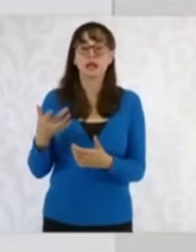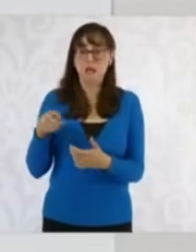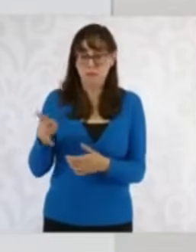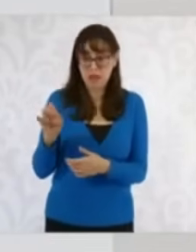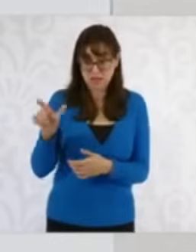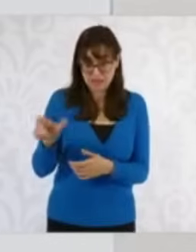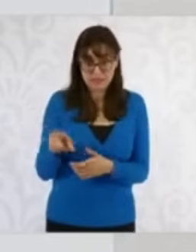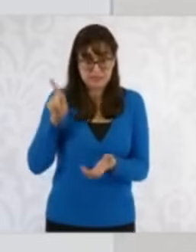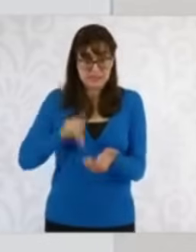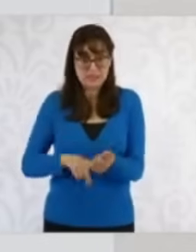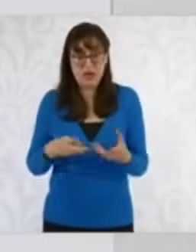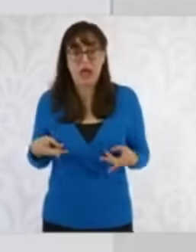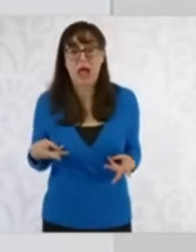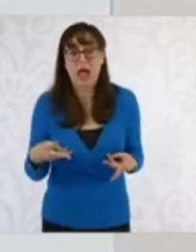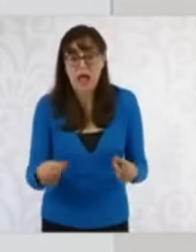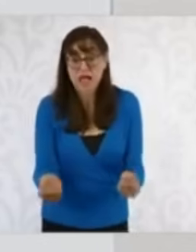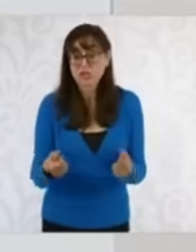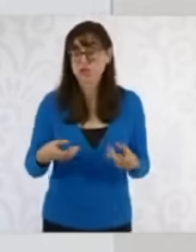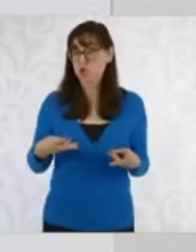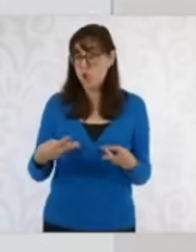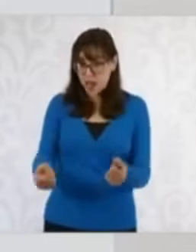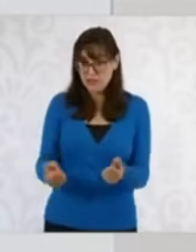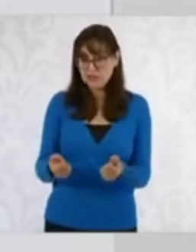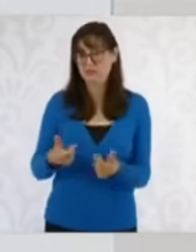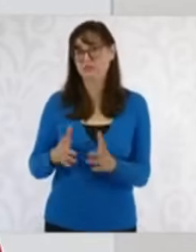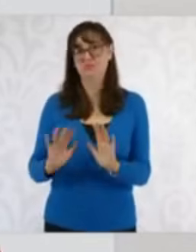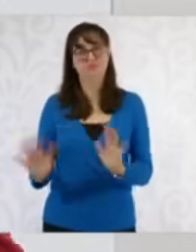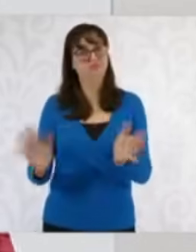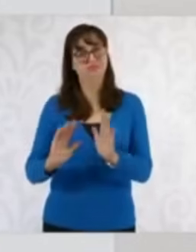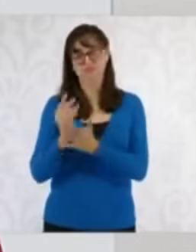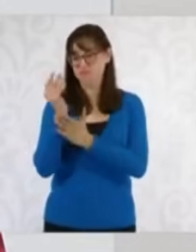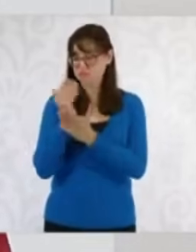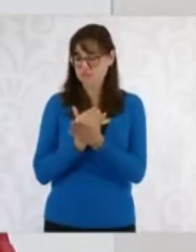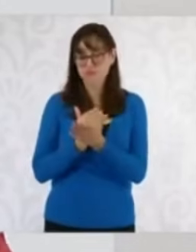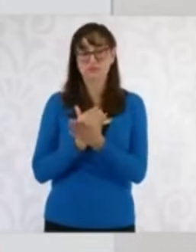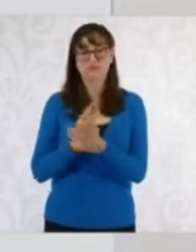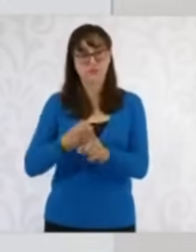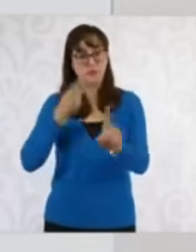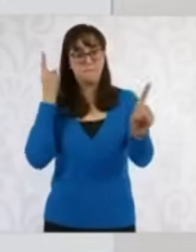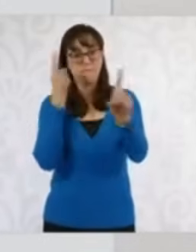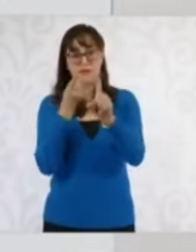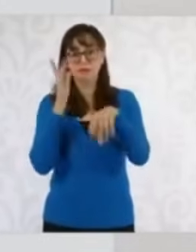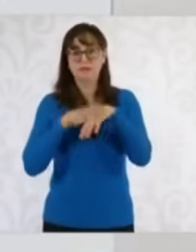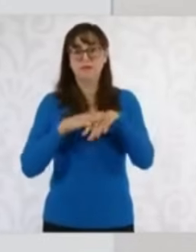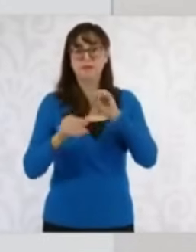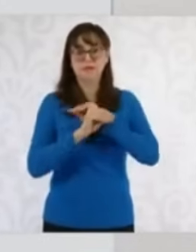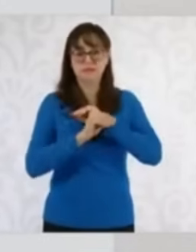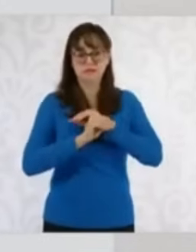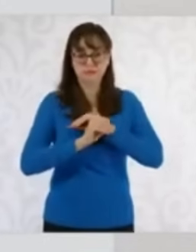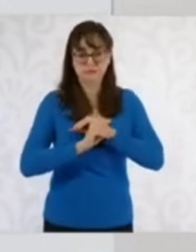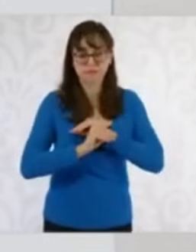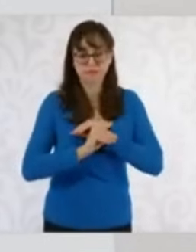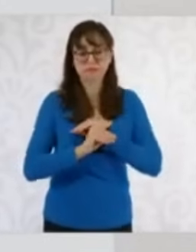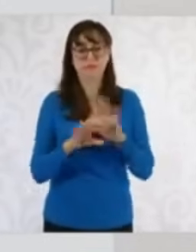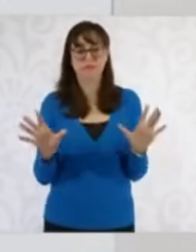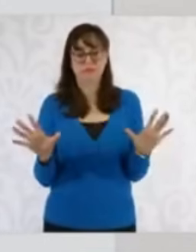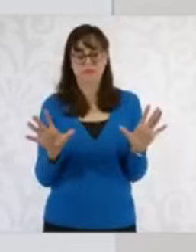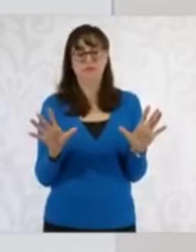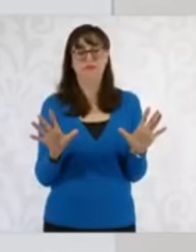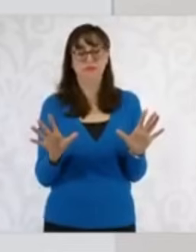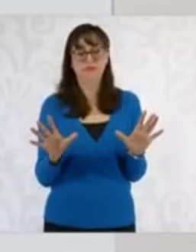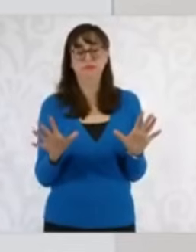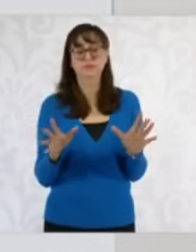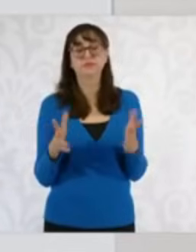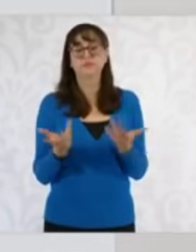el fortalecimiento de su eficiencia, metas muy claras, la participación mixta en